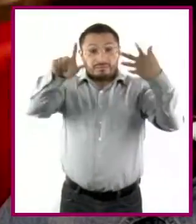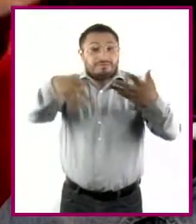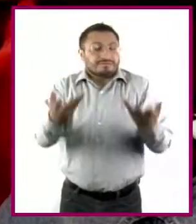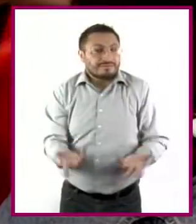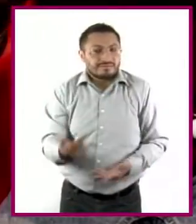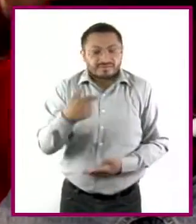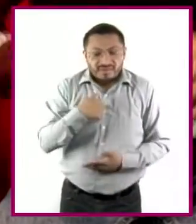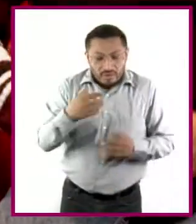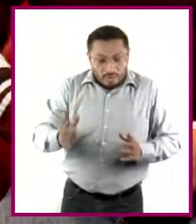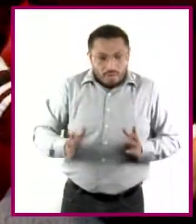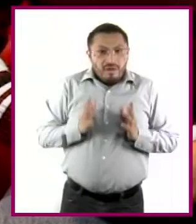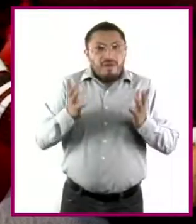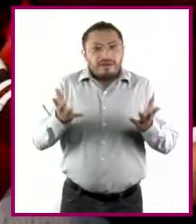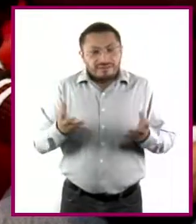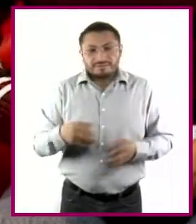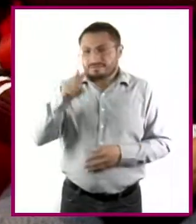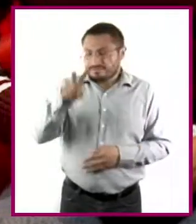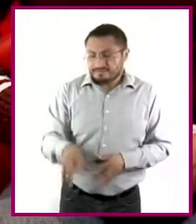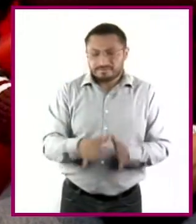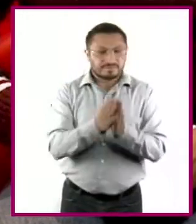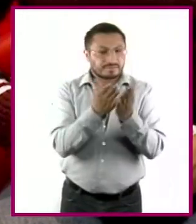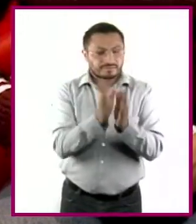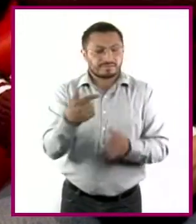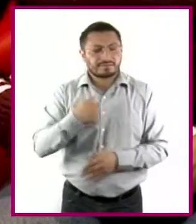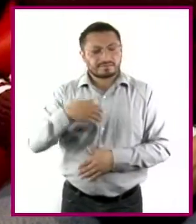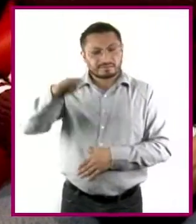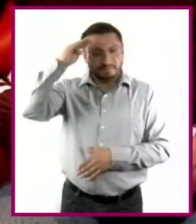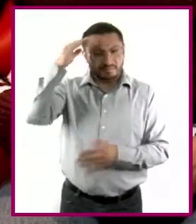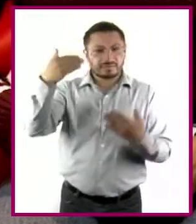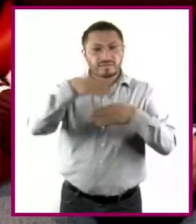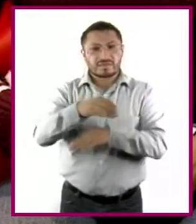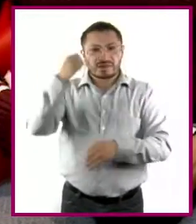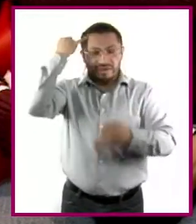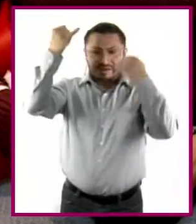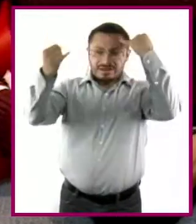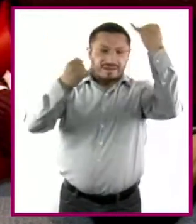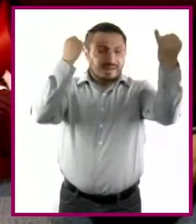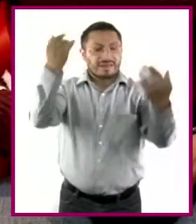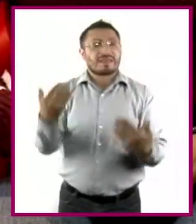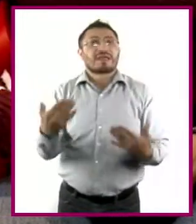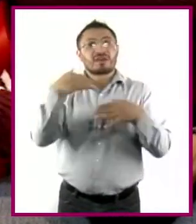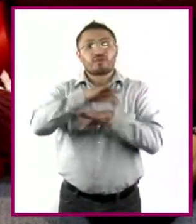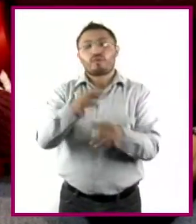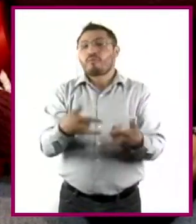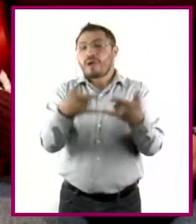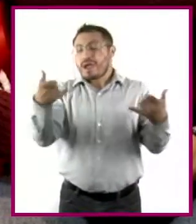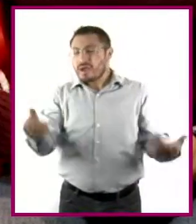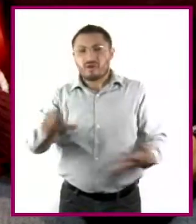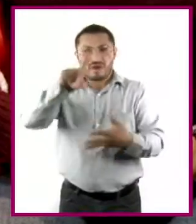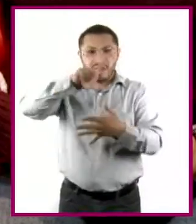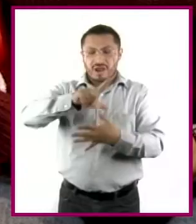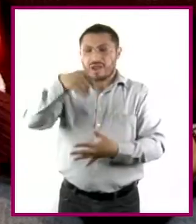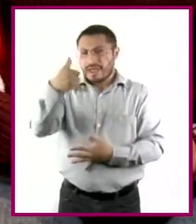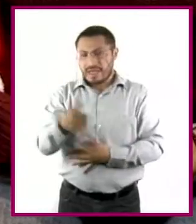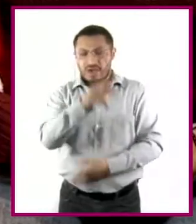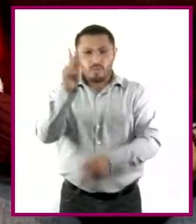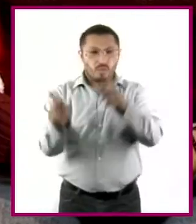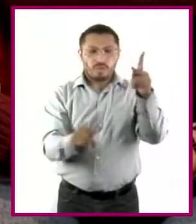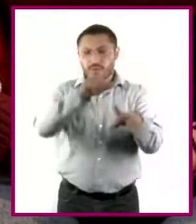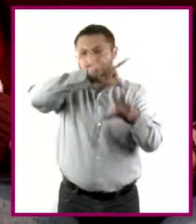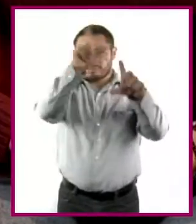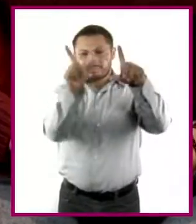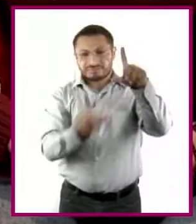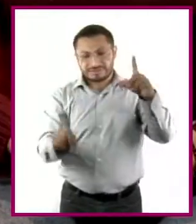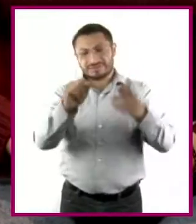terminé, Hugo. La verdad, el libro me hizo cuestionarme sobre las ideas que tengo acerca de la historia de Latinoamérica y de sus pueblos.